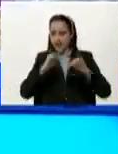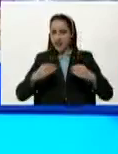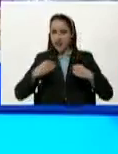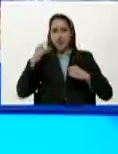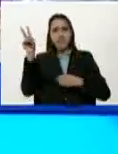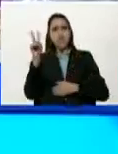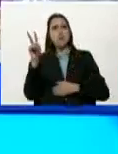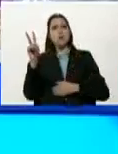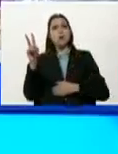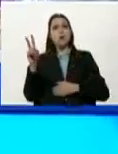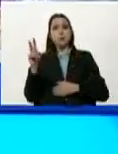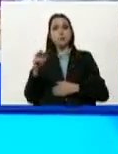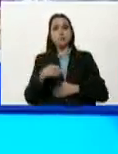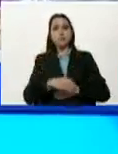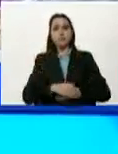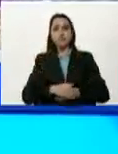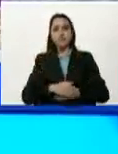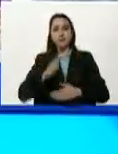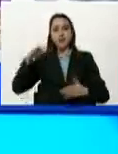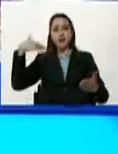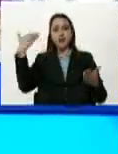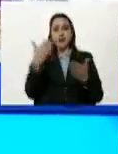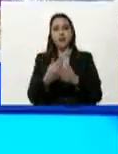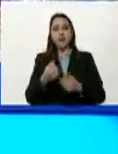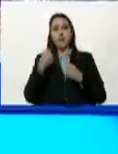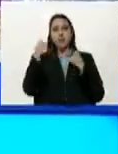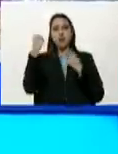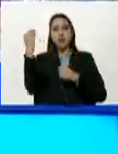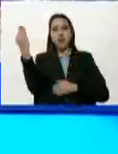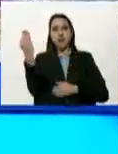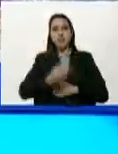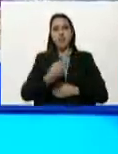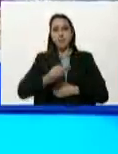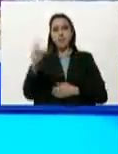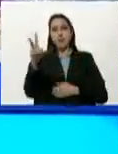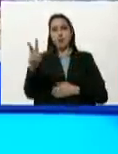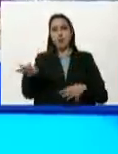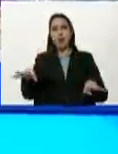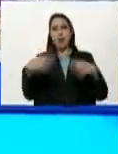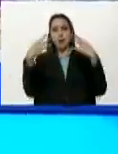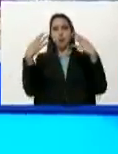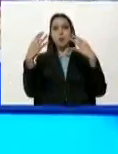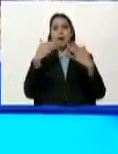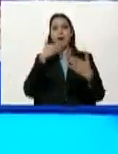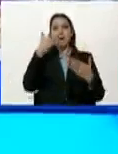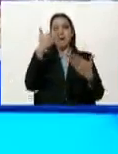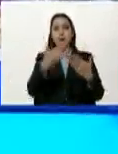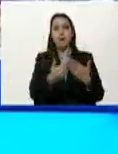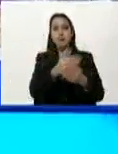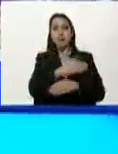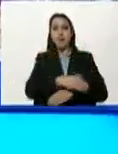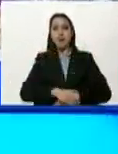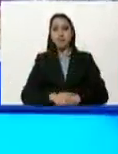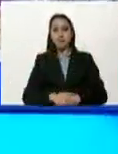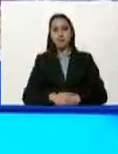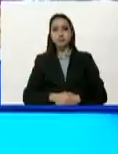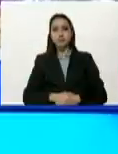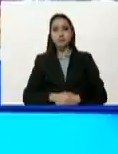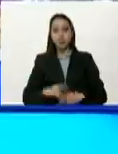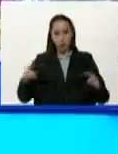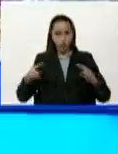venezuela hasta la victoria siempre venezuela gracias hasta la